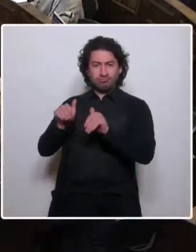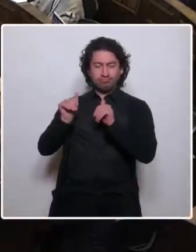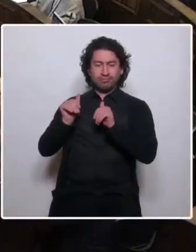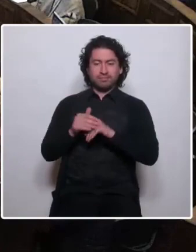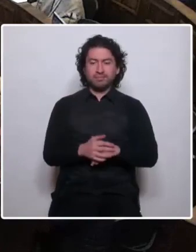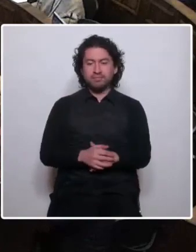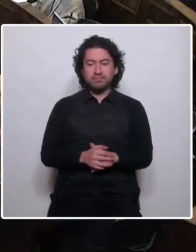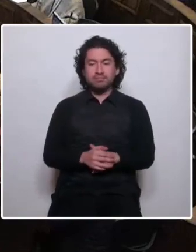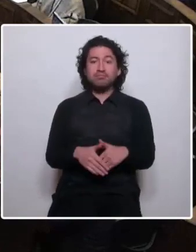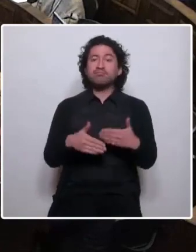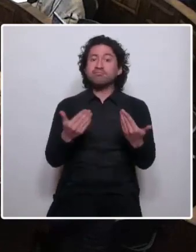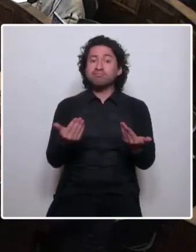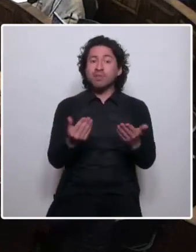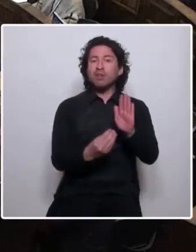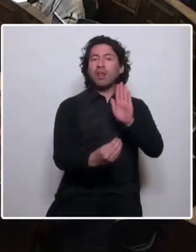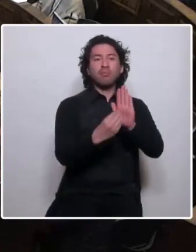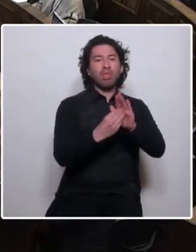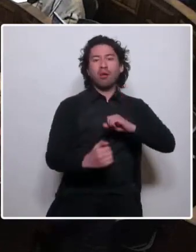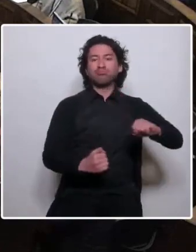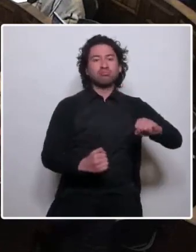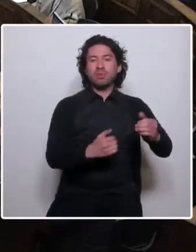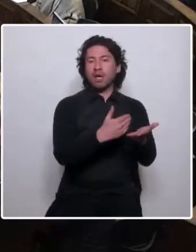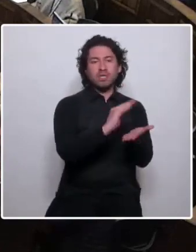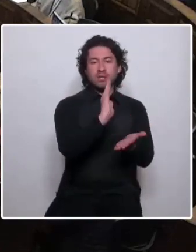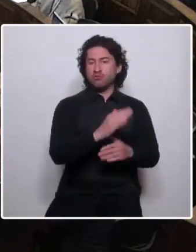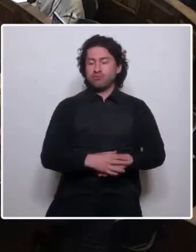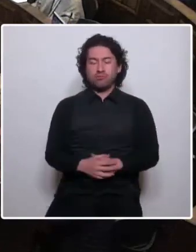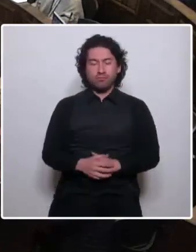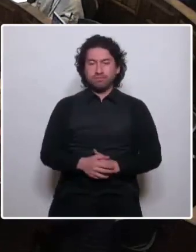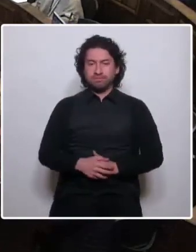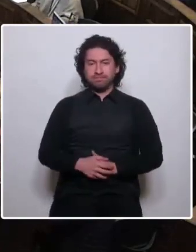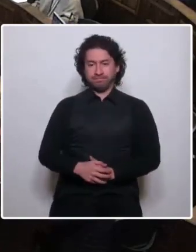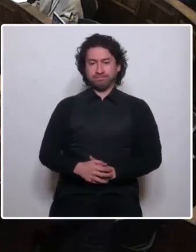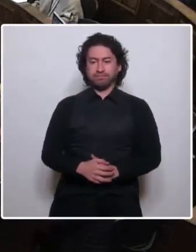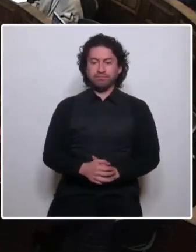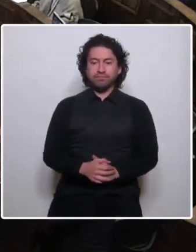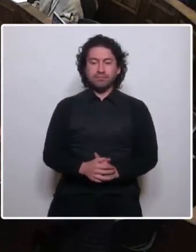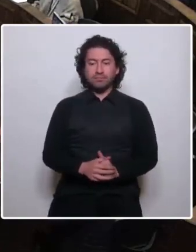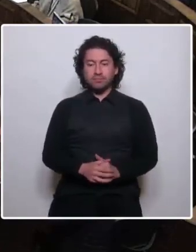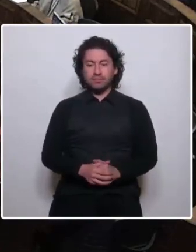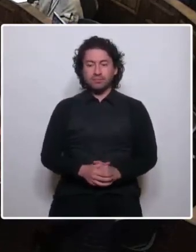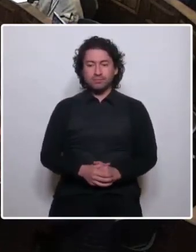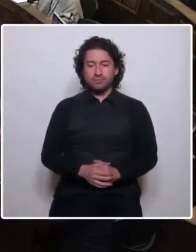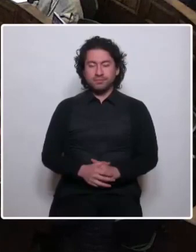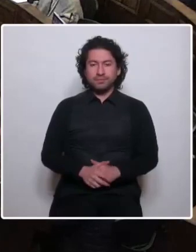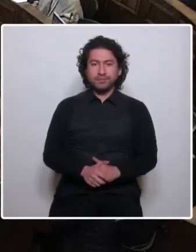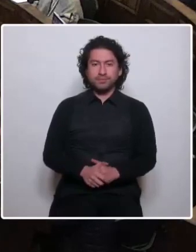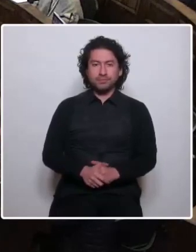Por tanto, la enmienda queda rechazada.